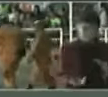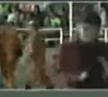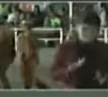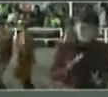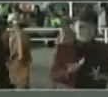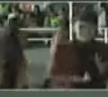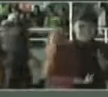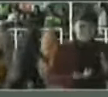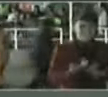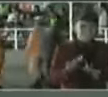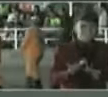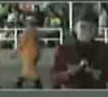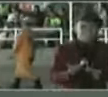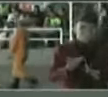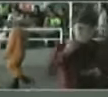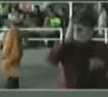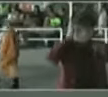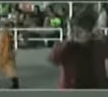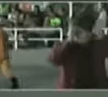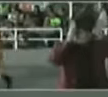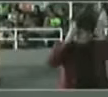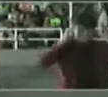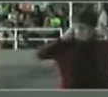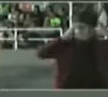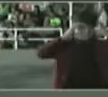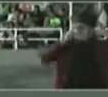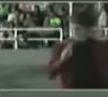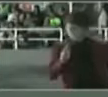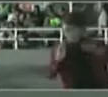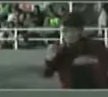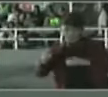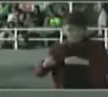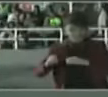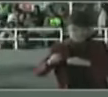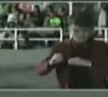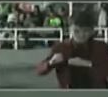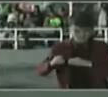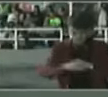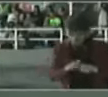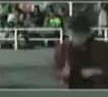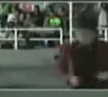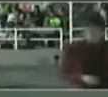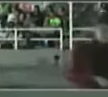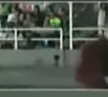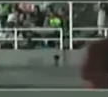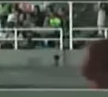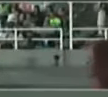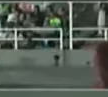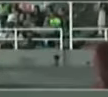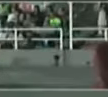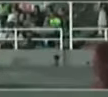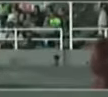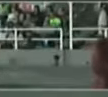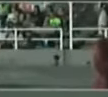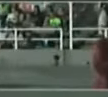la cabeza de un burro valía 80 monedas de plata y un cuarto de estiércol de paloma valía 5 monedas de